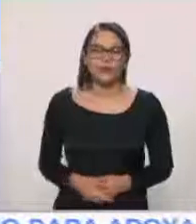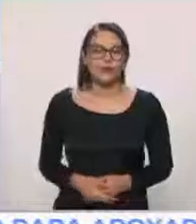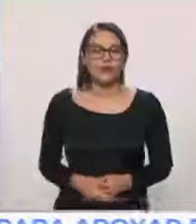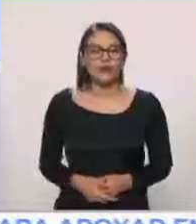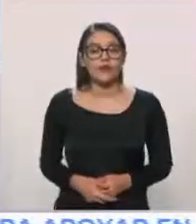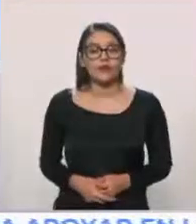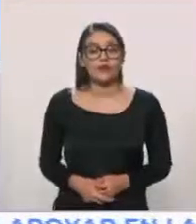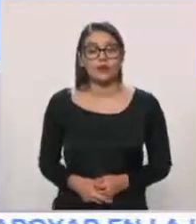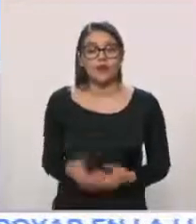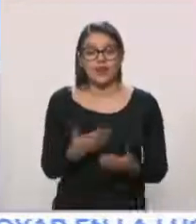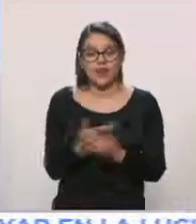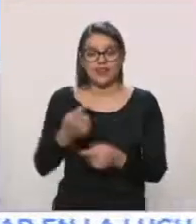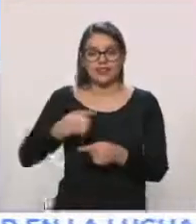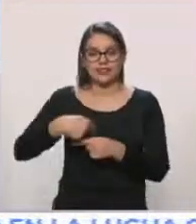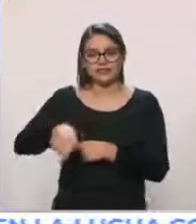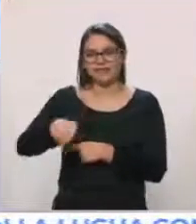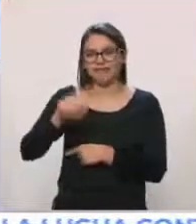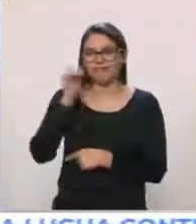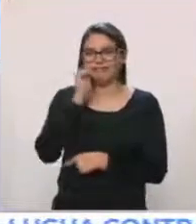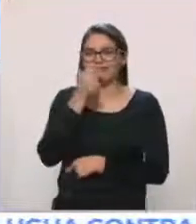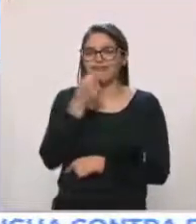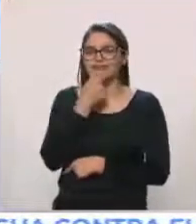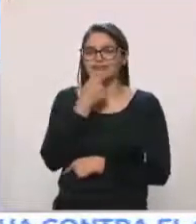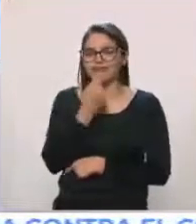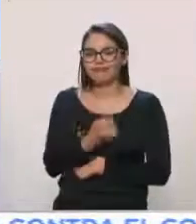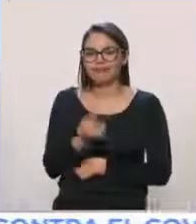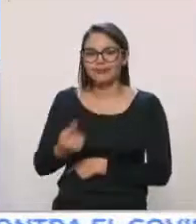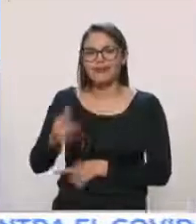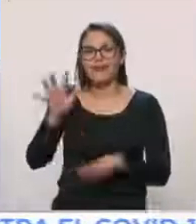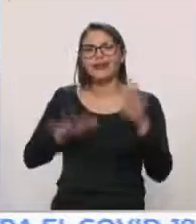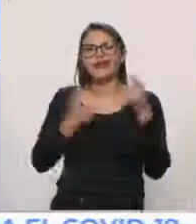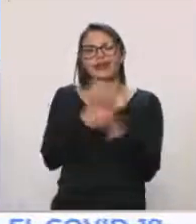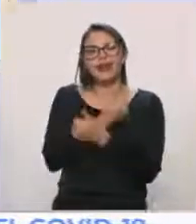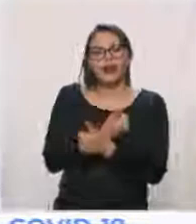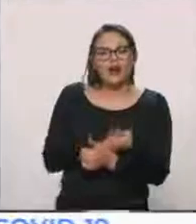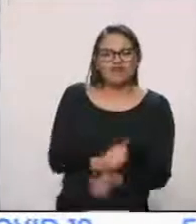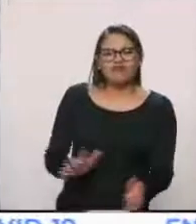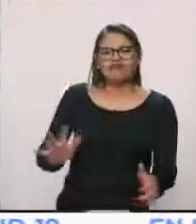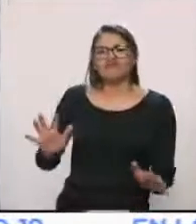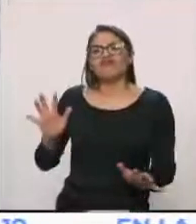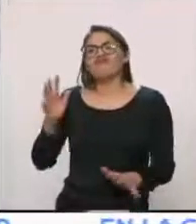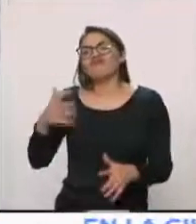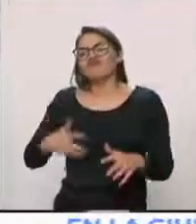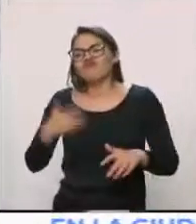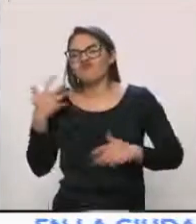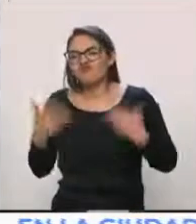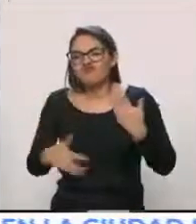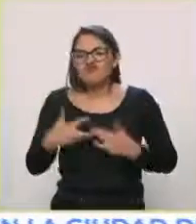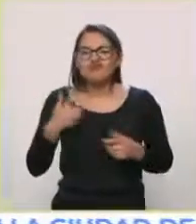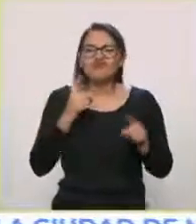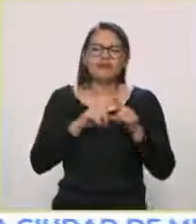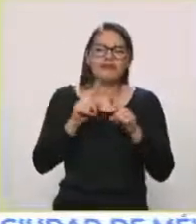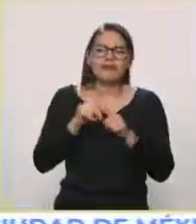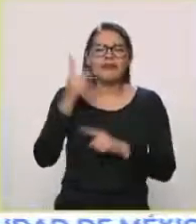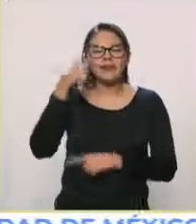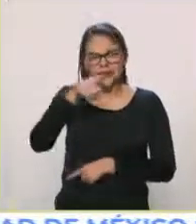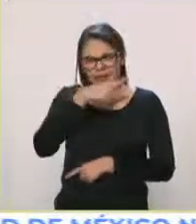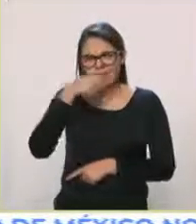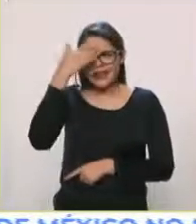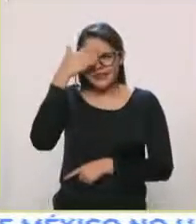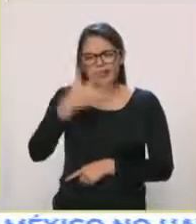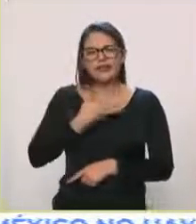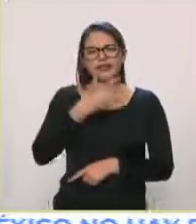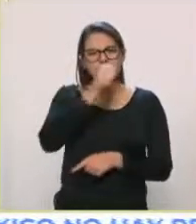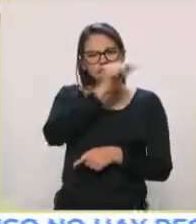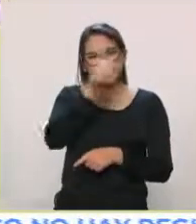Oiga, para los menores estos días de confinamiento, pues en algunos momentos podrían ser aburridos, incluso podrían llegar hasta ser molestos, pero también sepa usted que existe